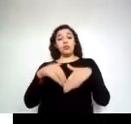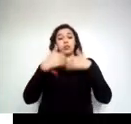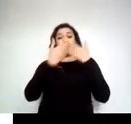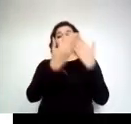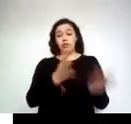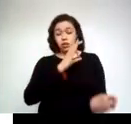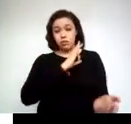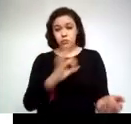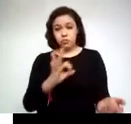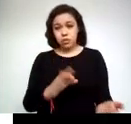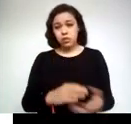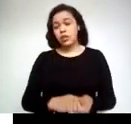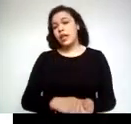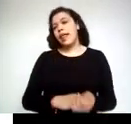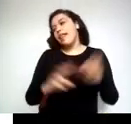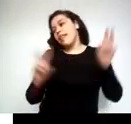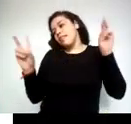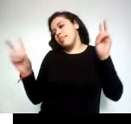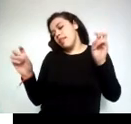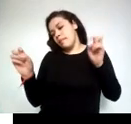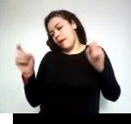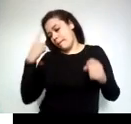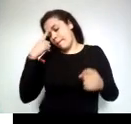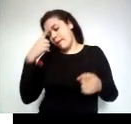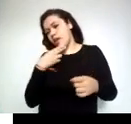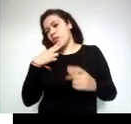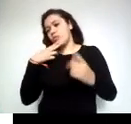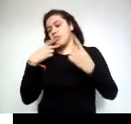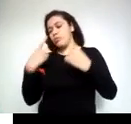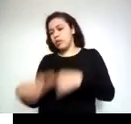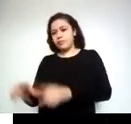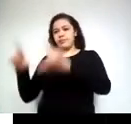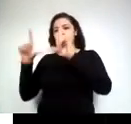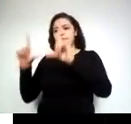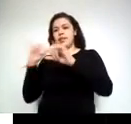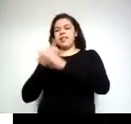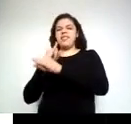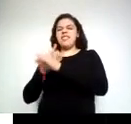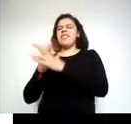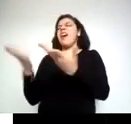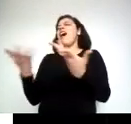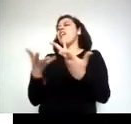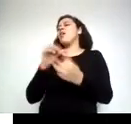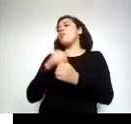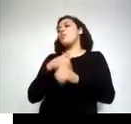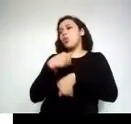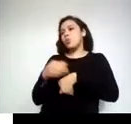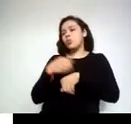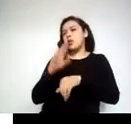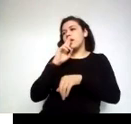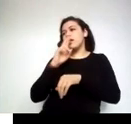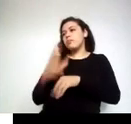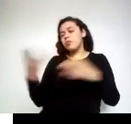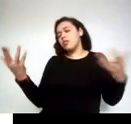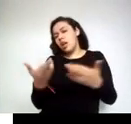comentaba Mine, el tema de utilizar una plataforma que a lo mejor les ayude ya con los cálculos, que les saque el reporte.